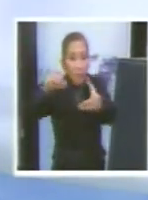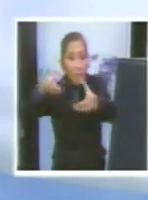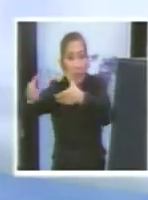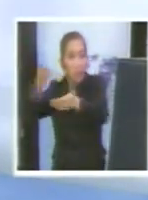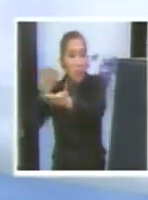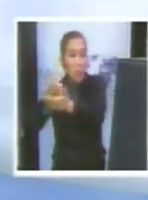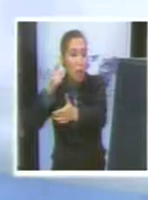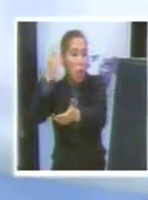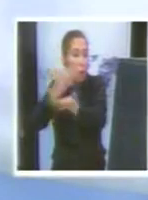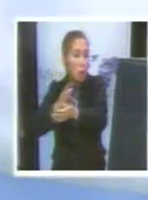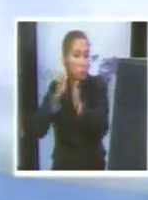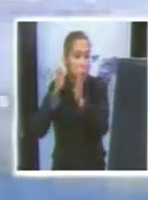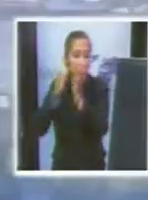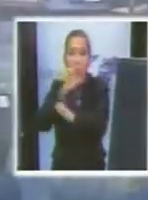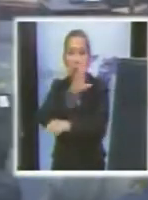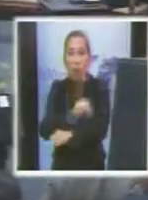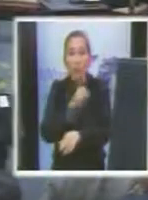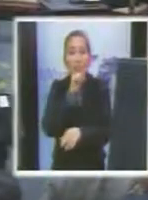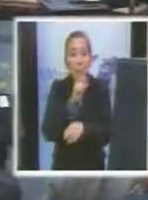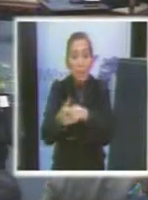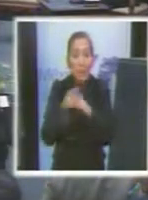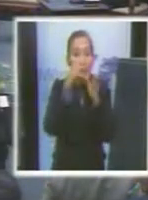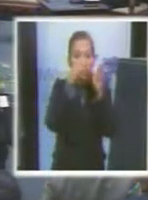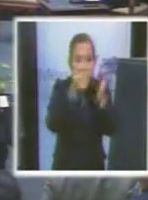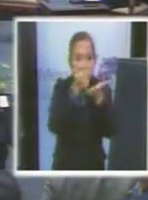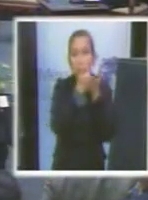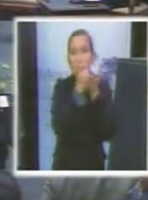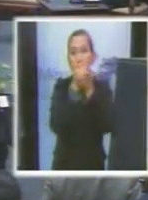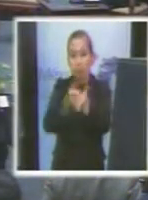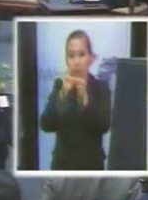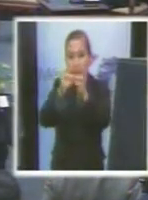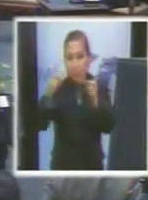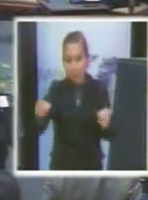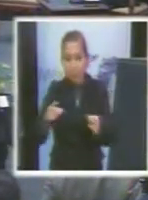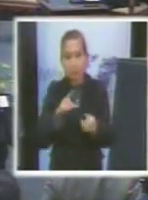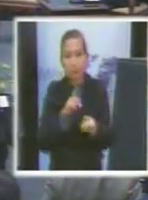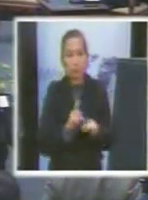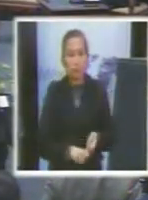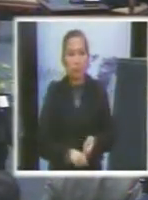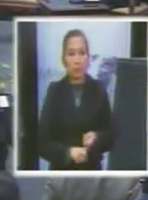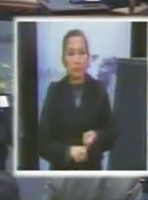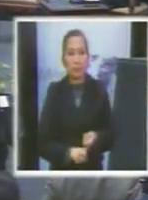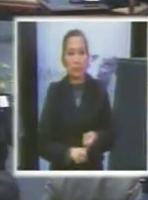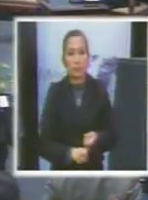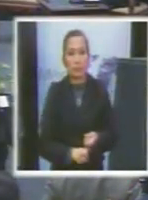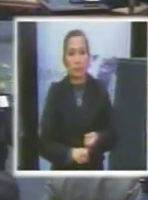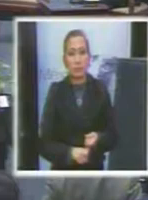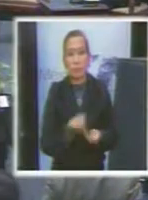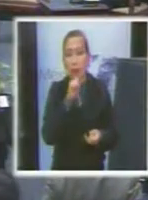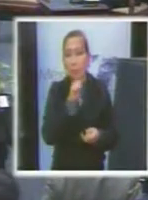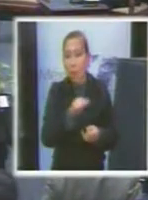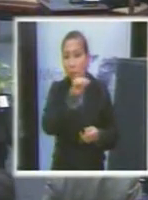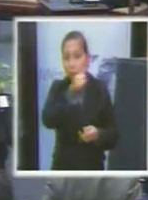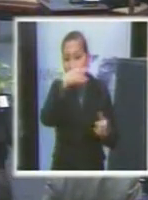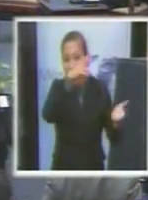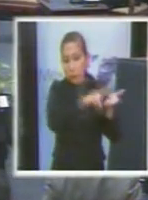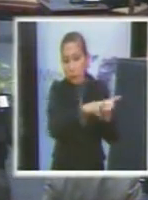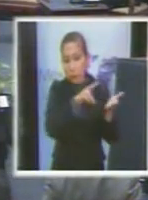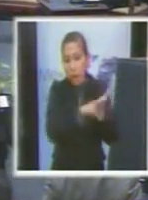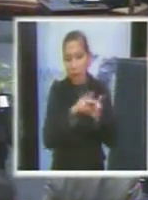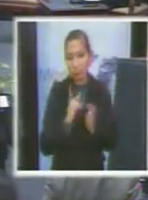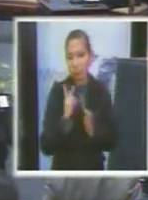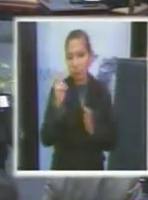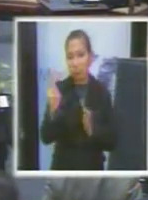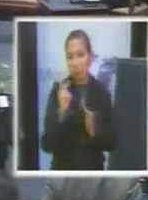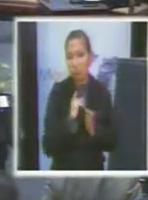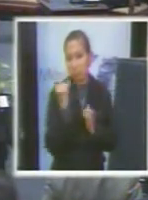la economía, incluyen la cooperación para el desarrollo e incluyen aquellos valores que